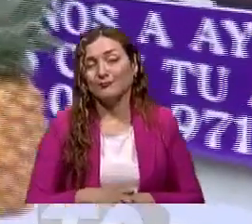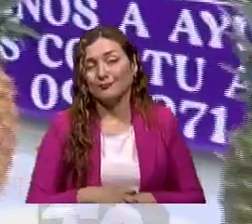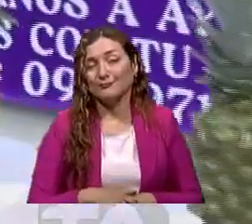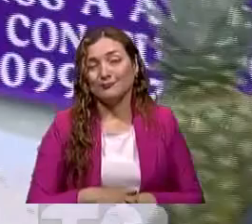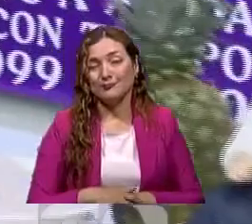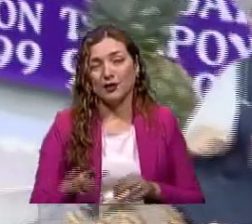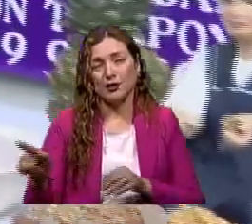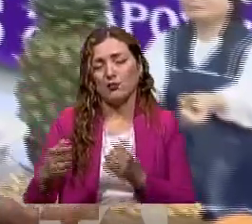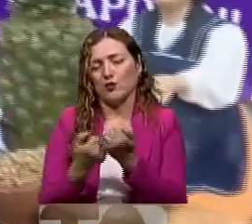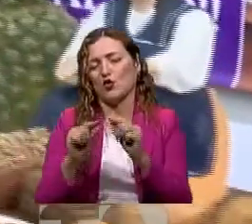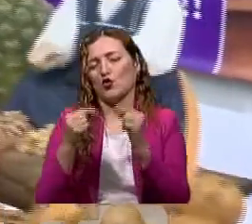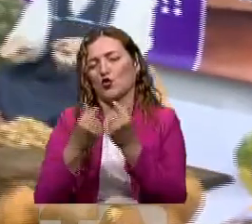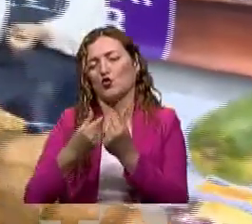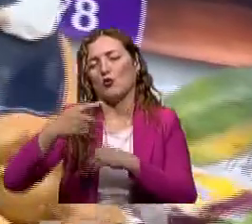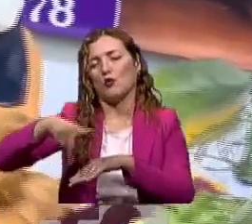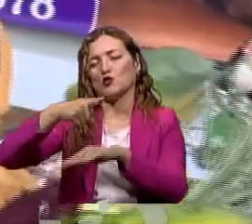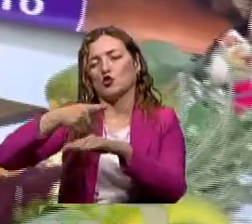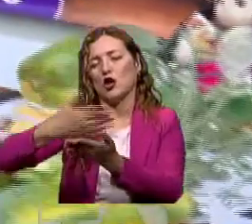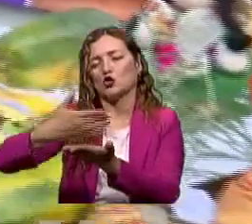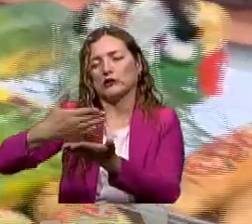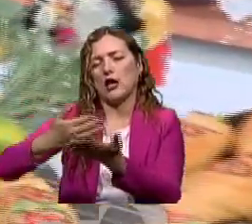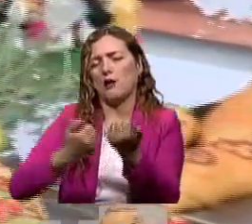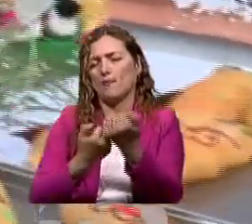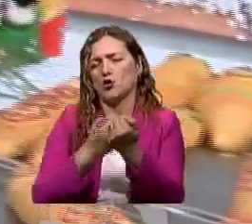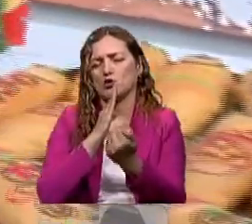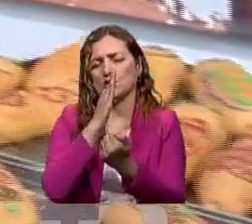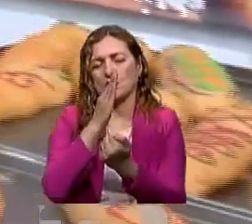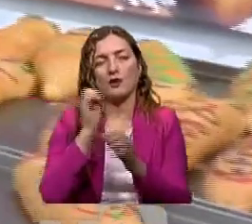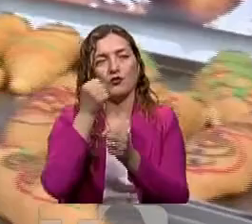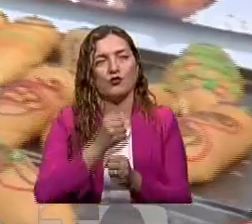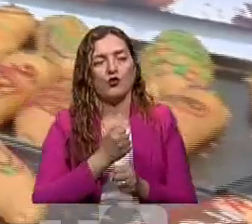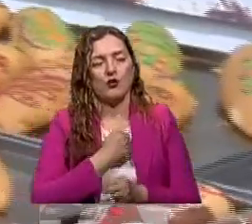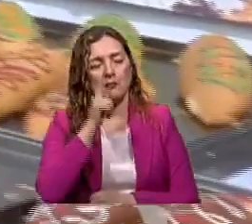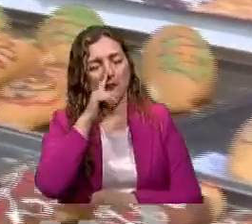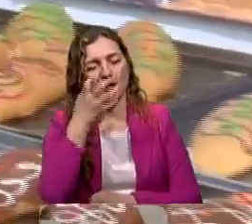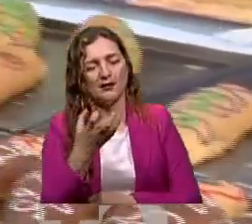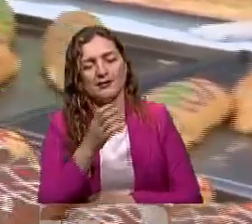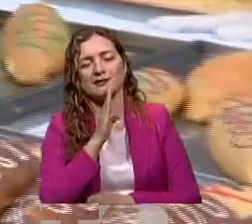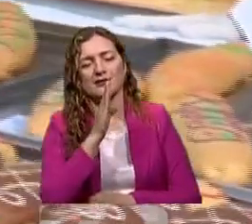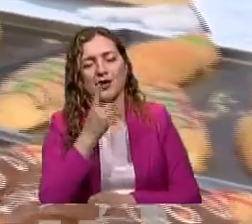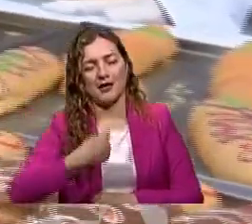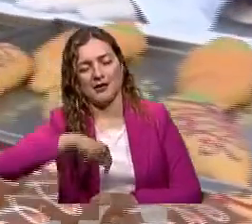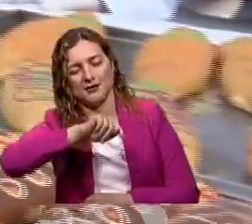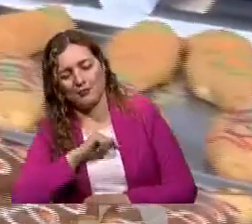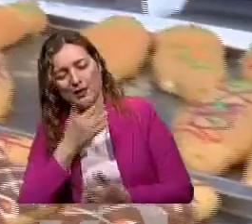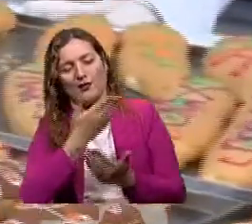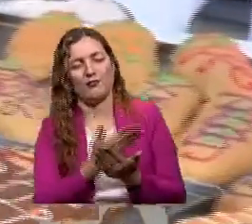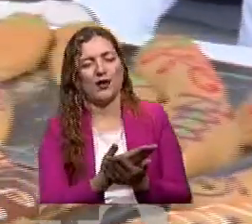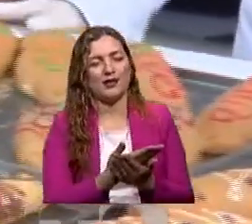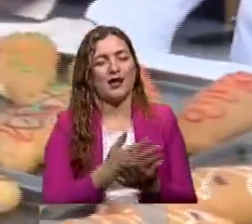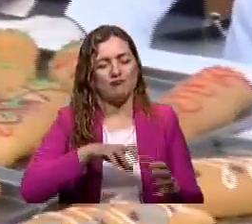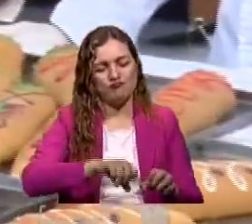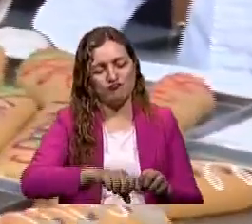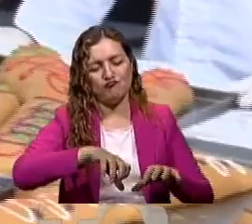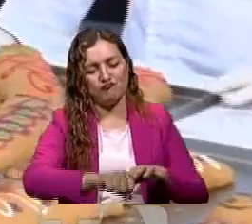que siempre está apoyando esta causa y nuestro propio panadero que siempre viene desde España a hacernos las guaguas